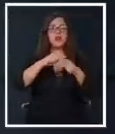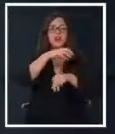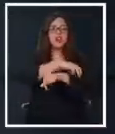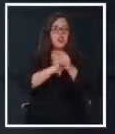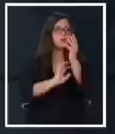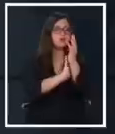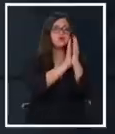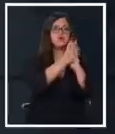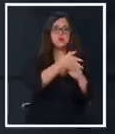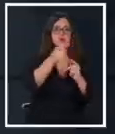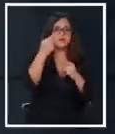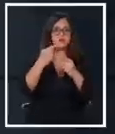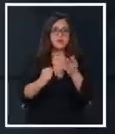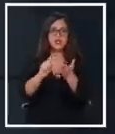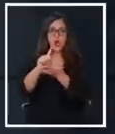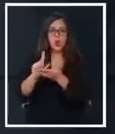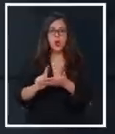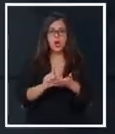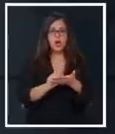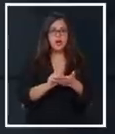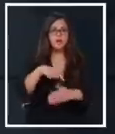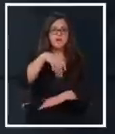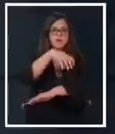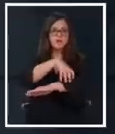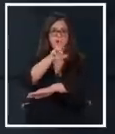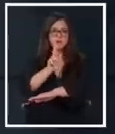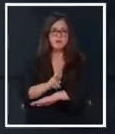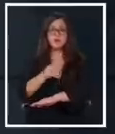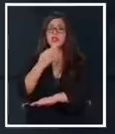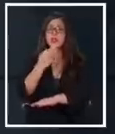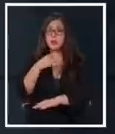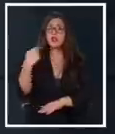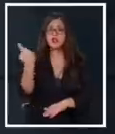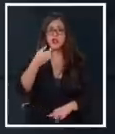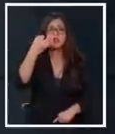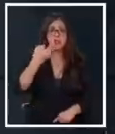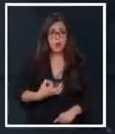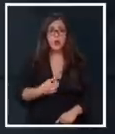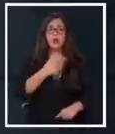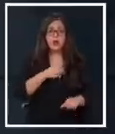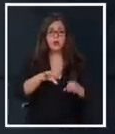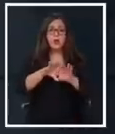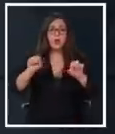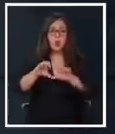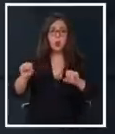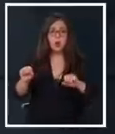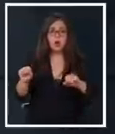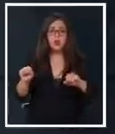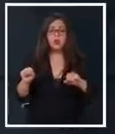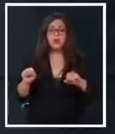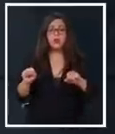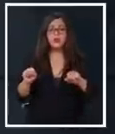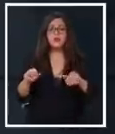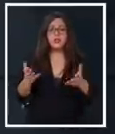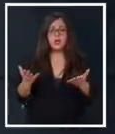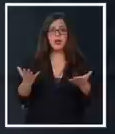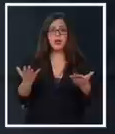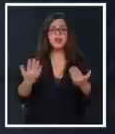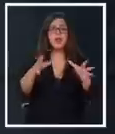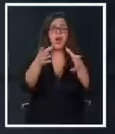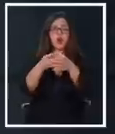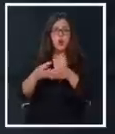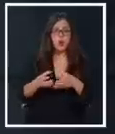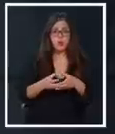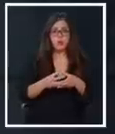entre otros sectores y estamos plenamente ya nos ha llegar a acuerdos con los diferentes sectores involucrados para